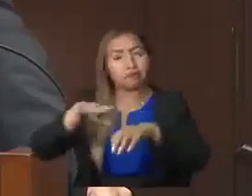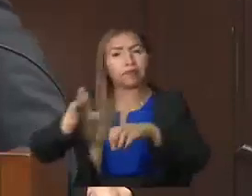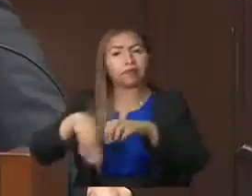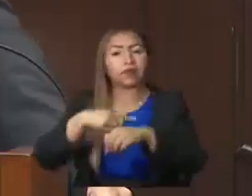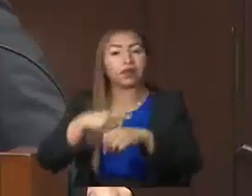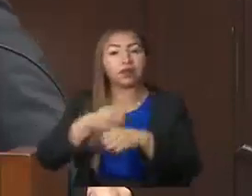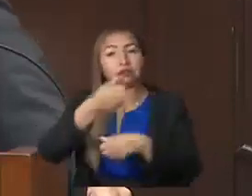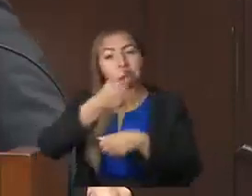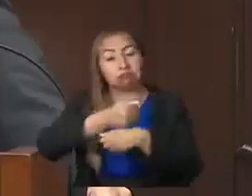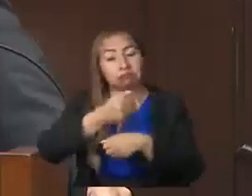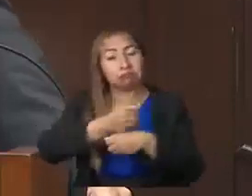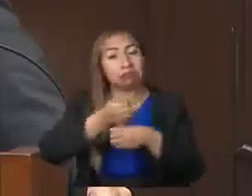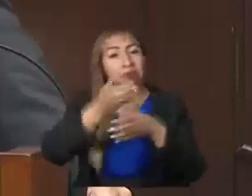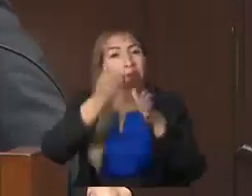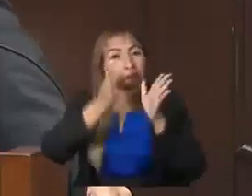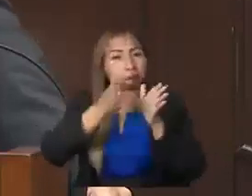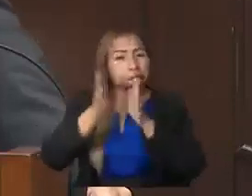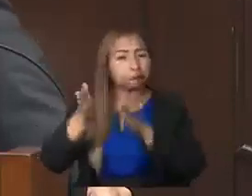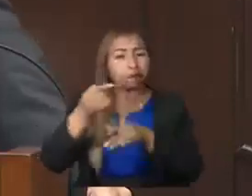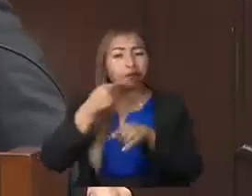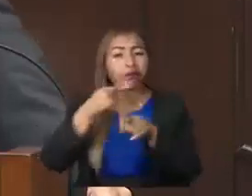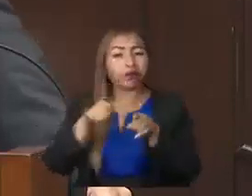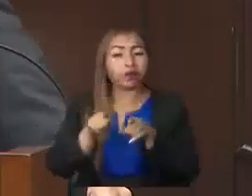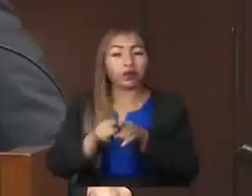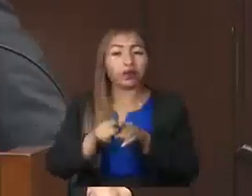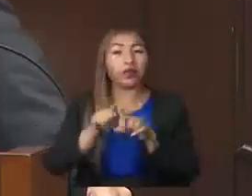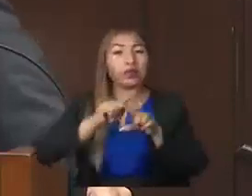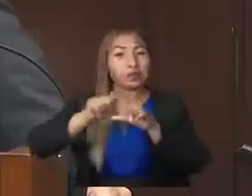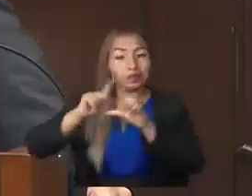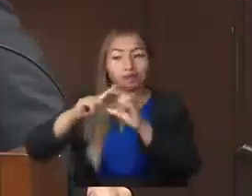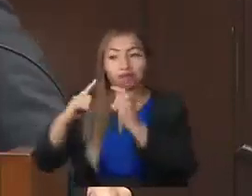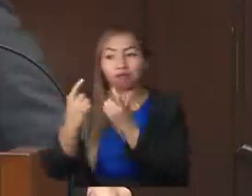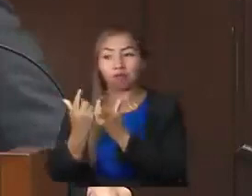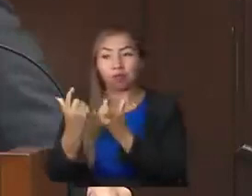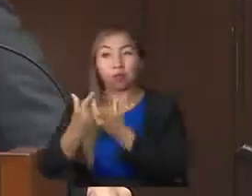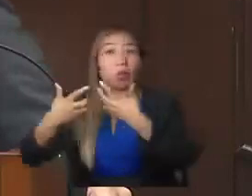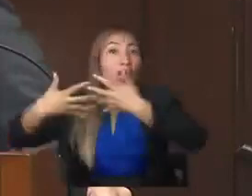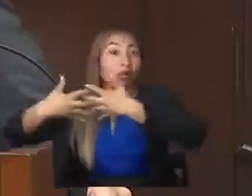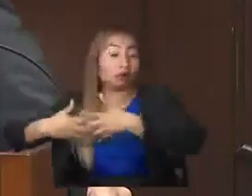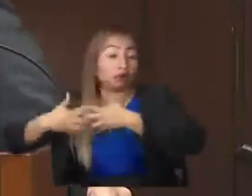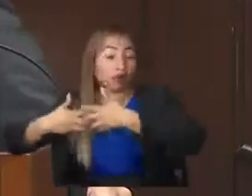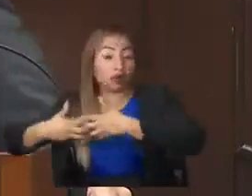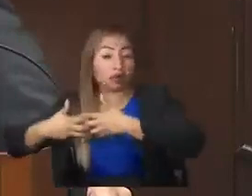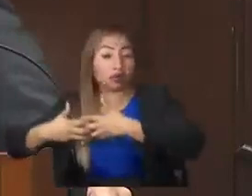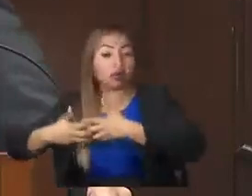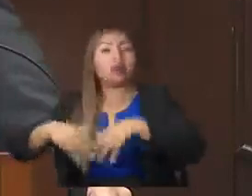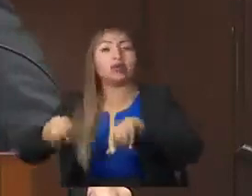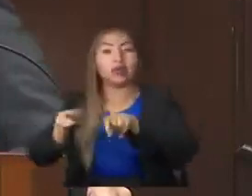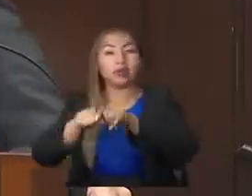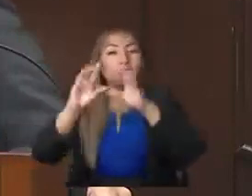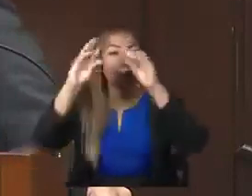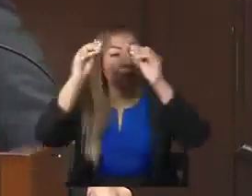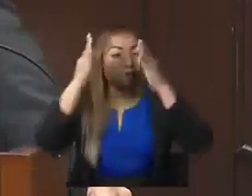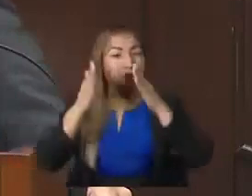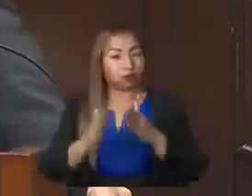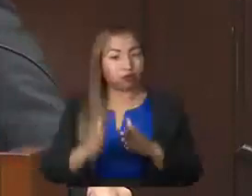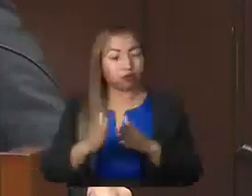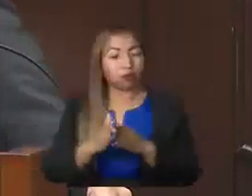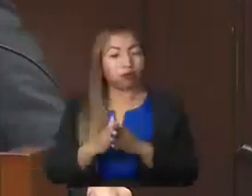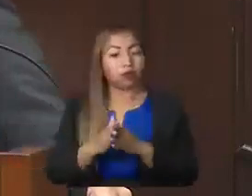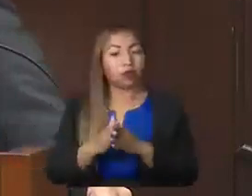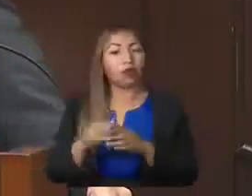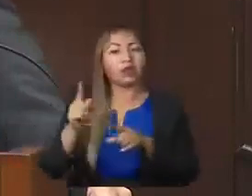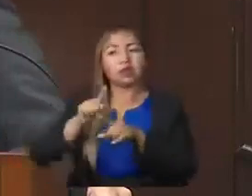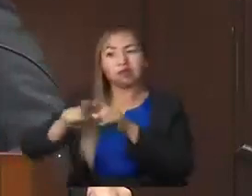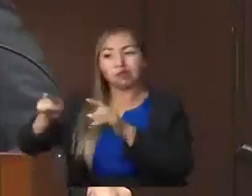organizados, a los gremios empresariales, a los educadores, a los